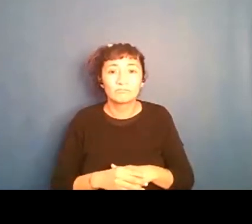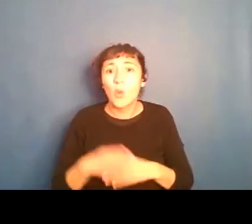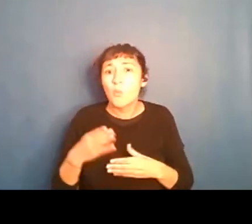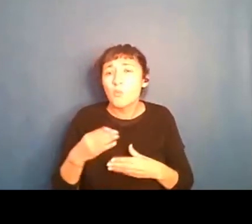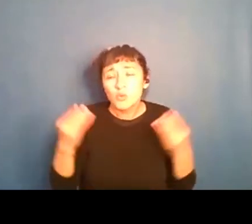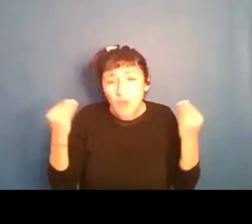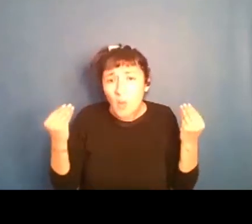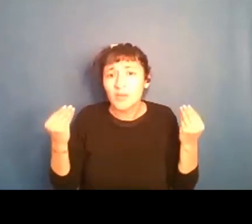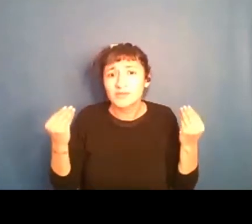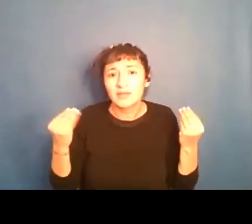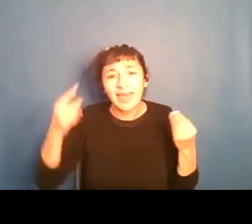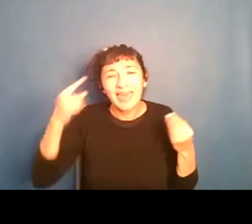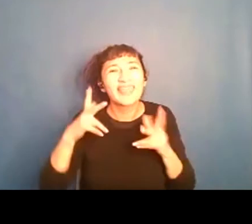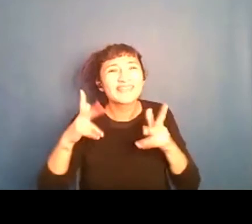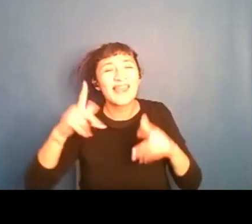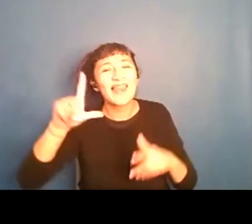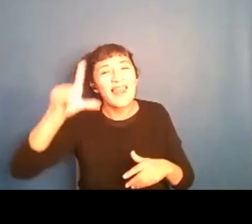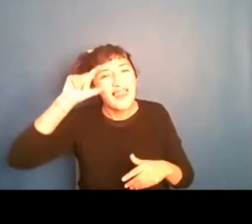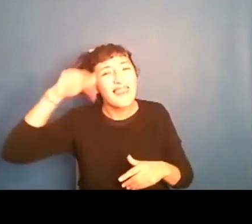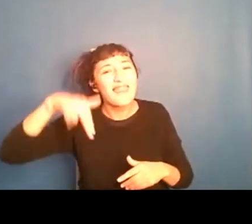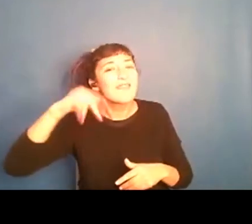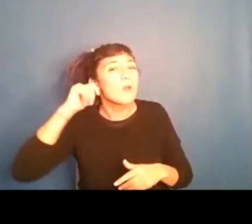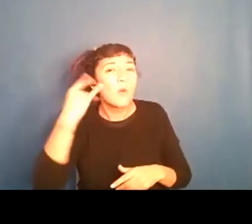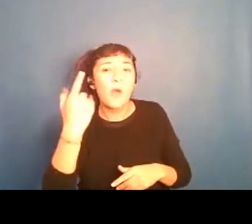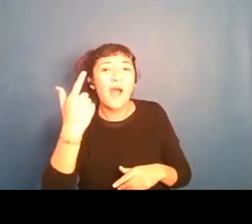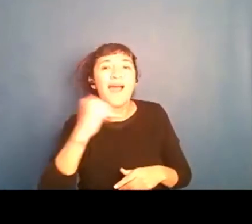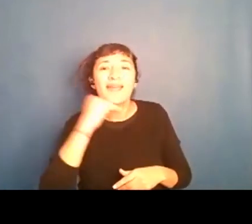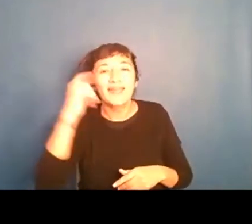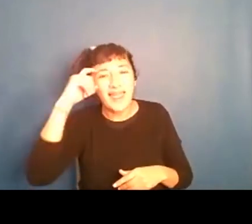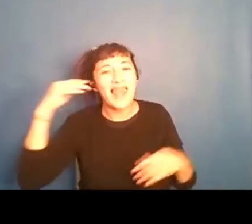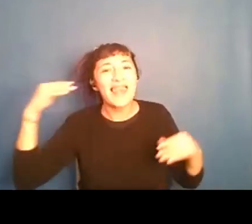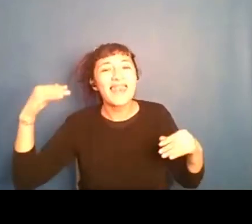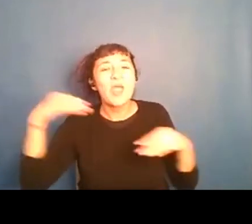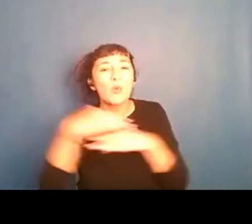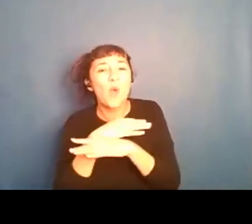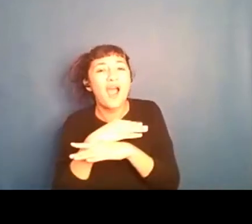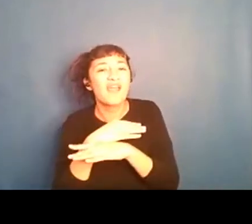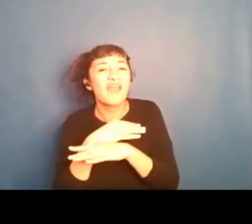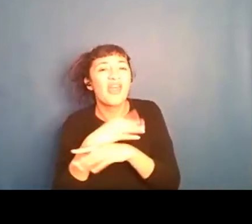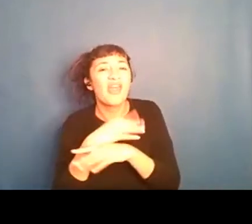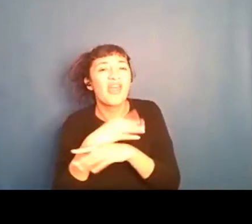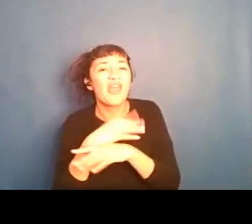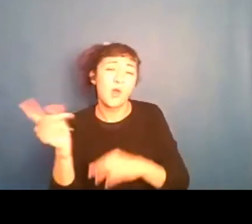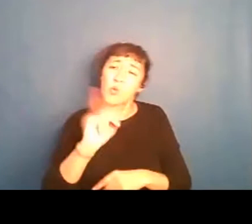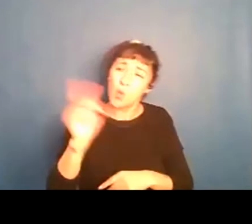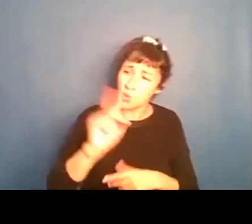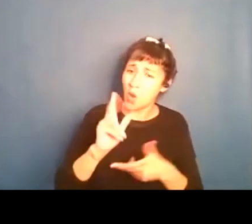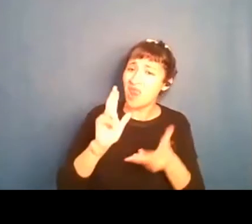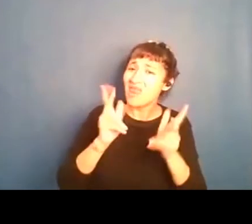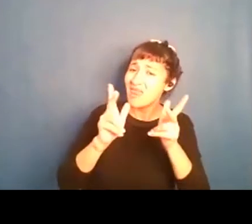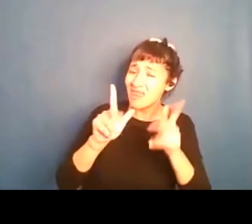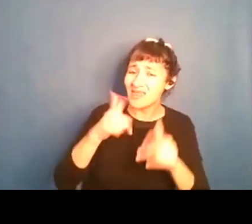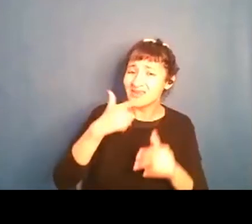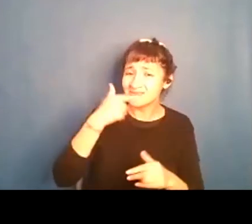con lenguaje. Es un lenguaje de señas. No, es una lengua que tiene una estructura